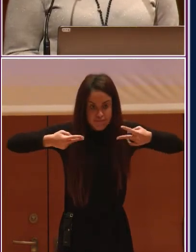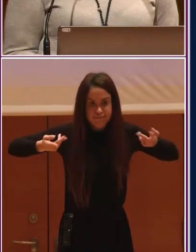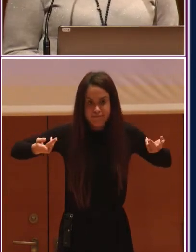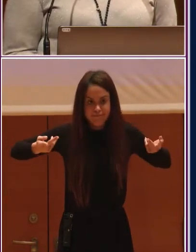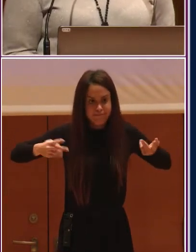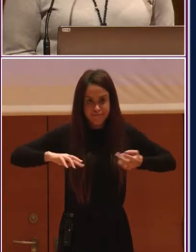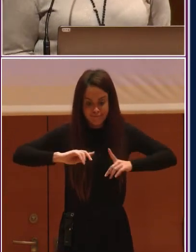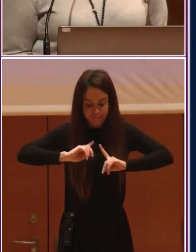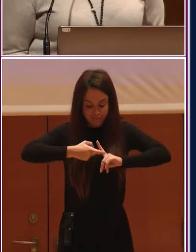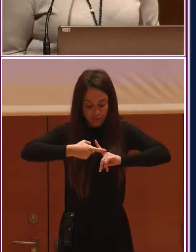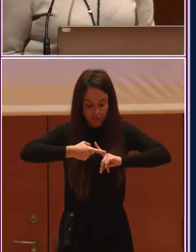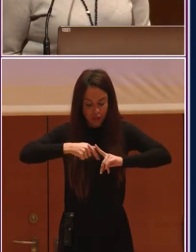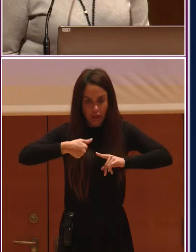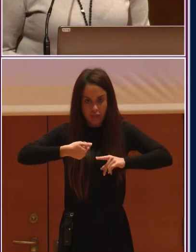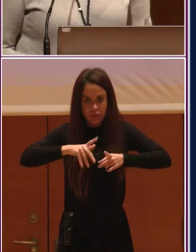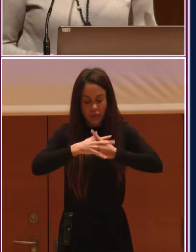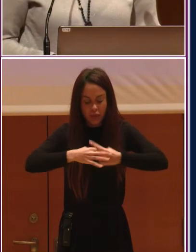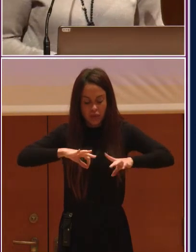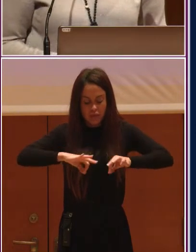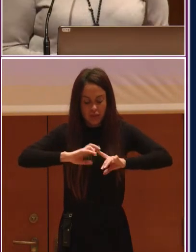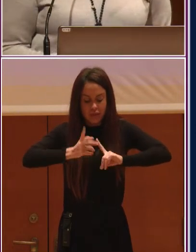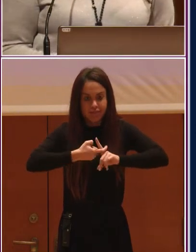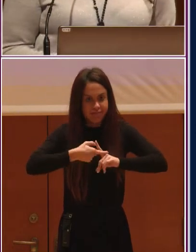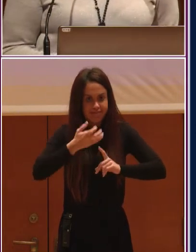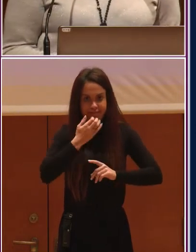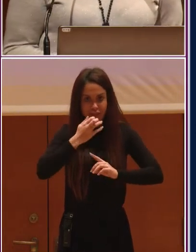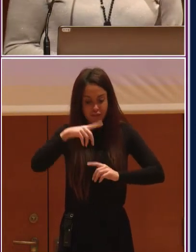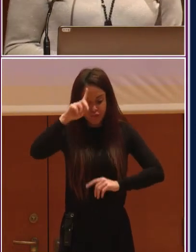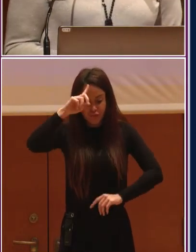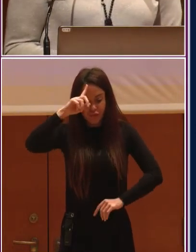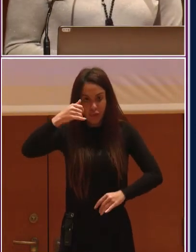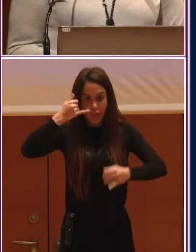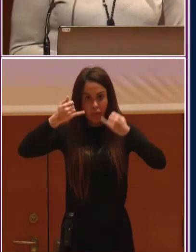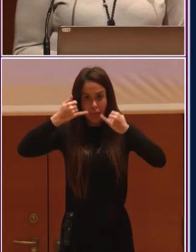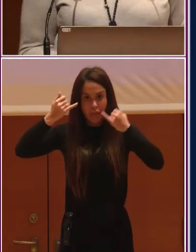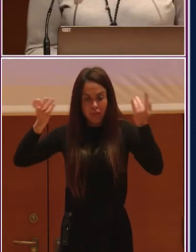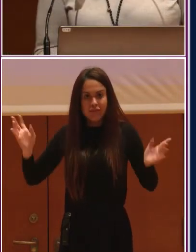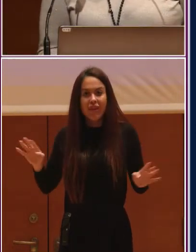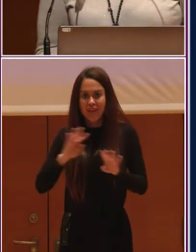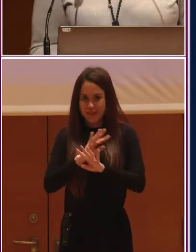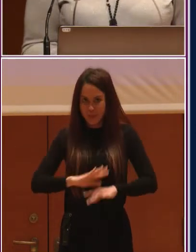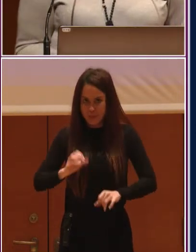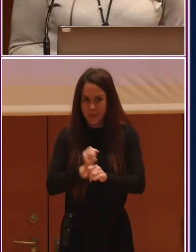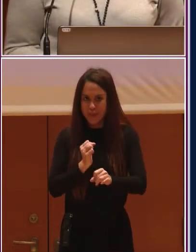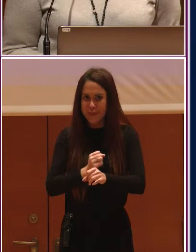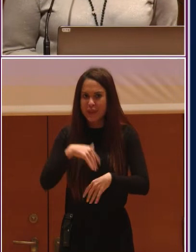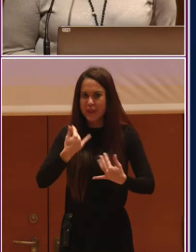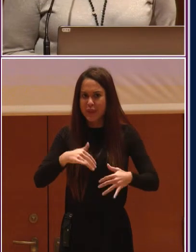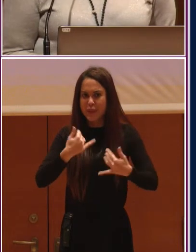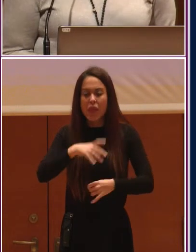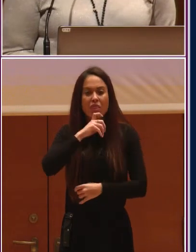el trabajo de identificación es algo esencial porque es si una no se